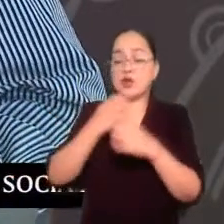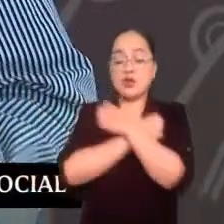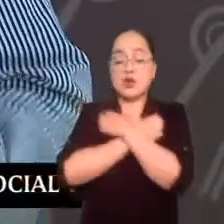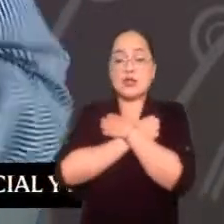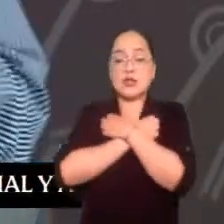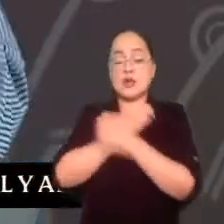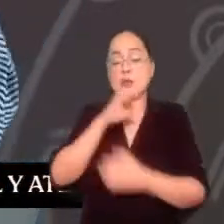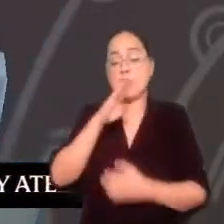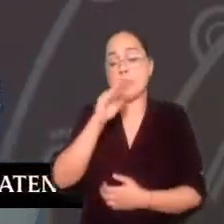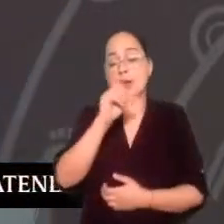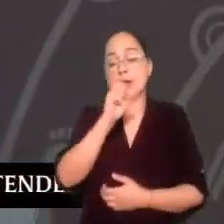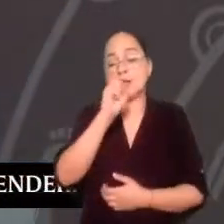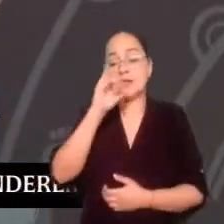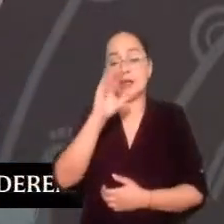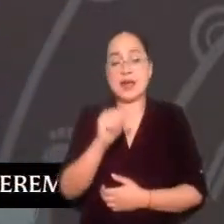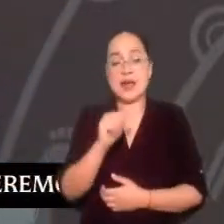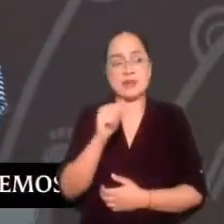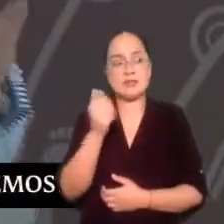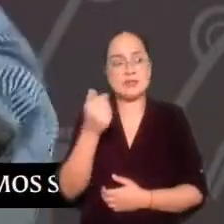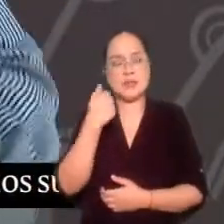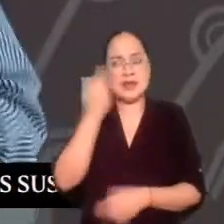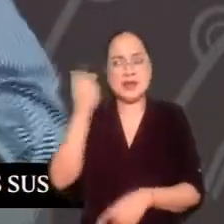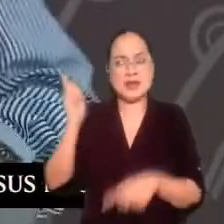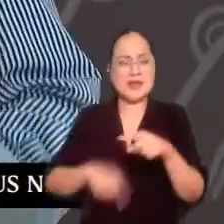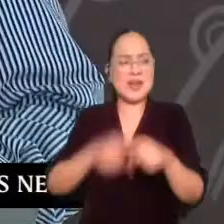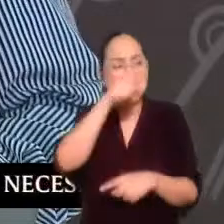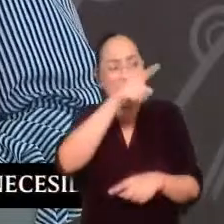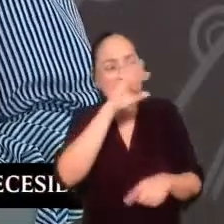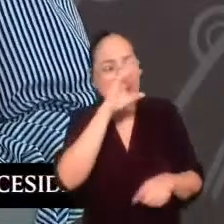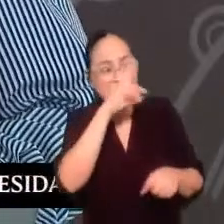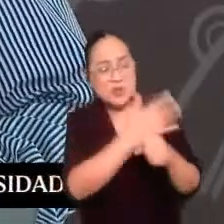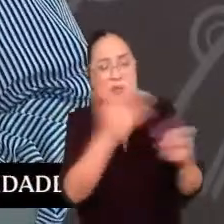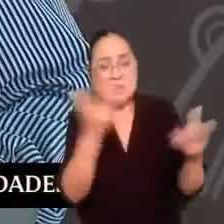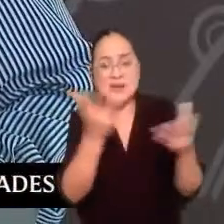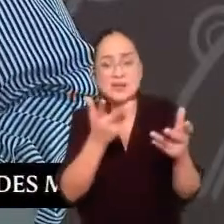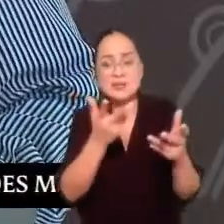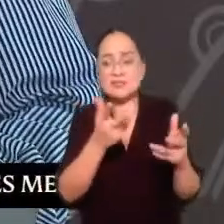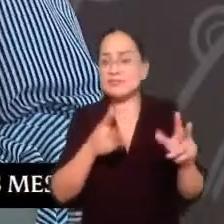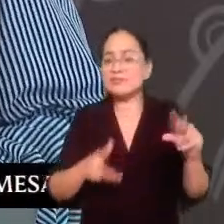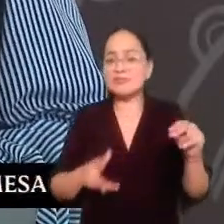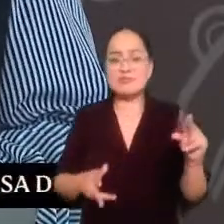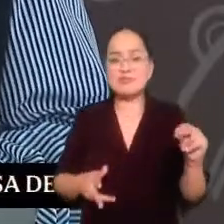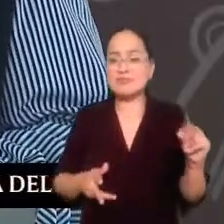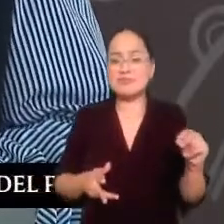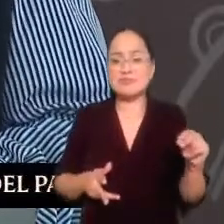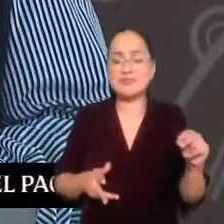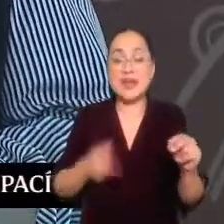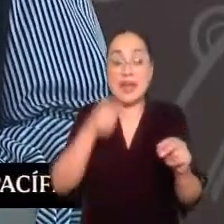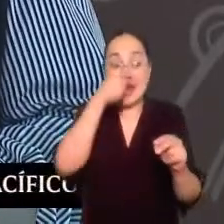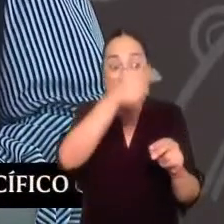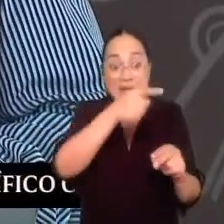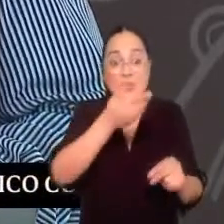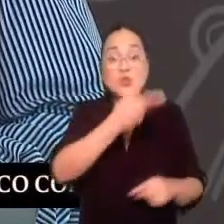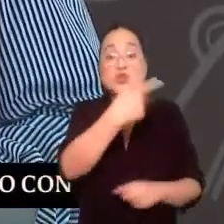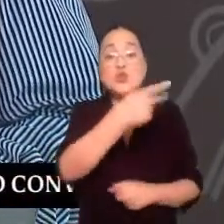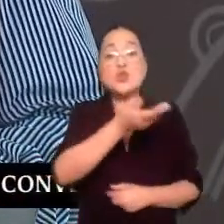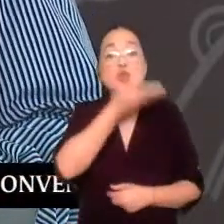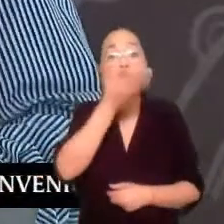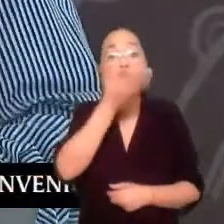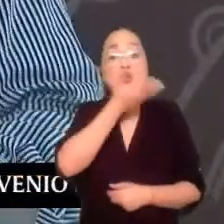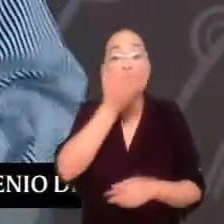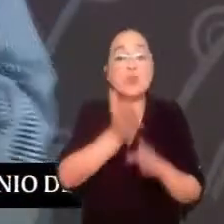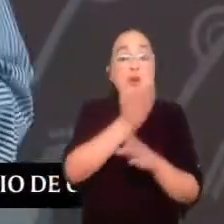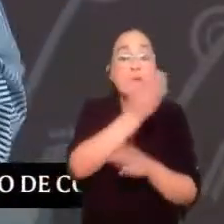Pero eso no les corresponde a ellos, el CENTE. Es que eso es lo que hacían antes. El CENTE, el 53